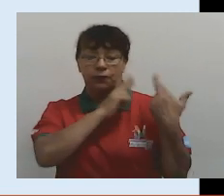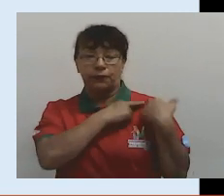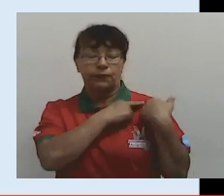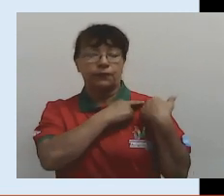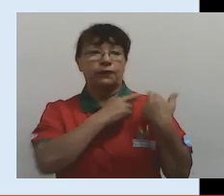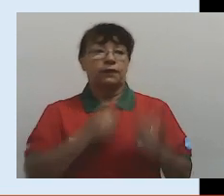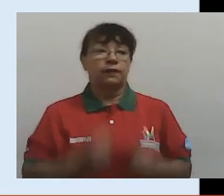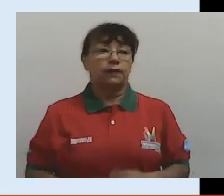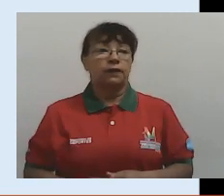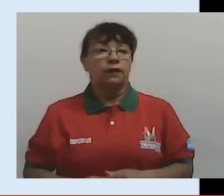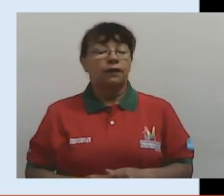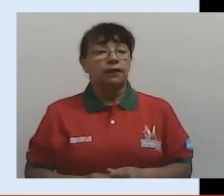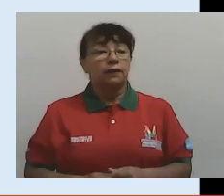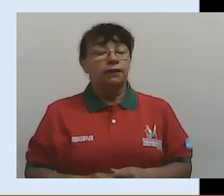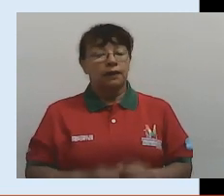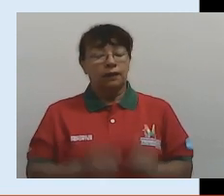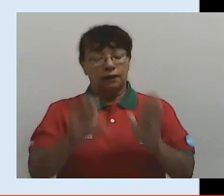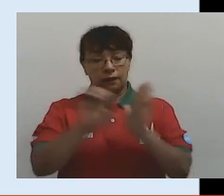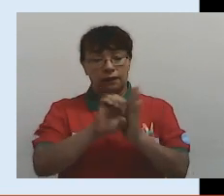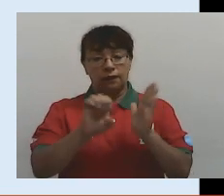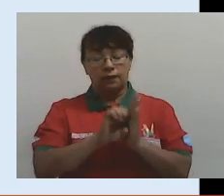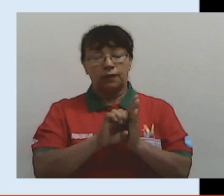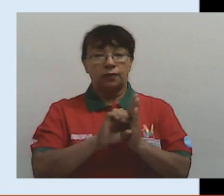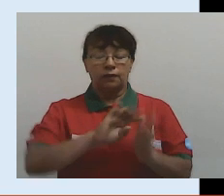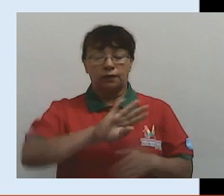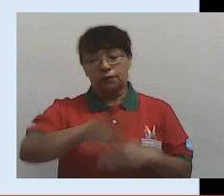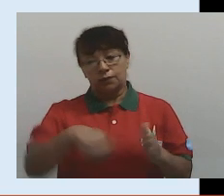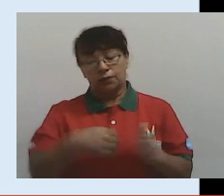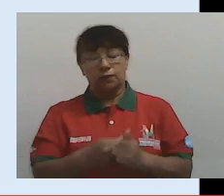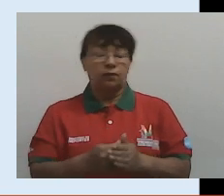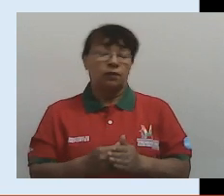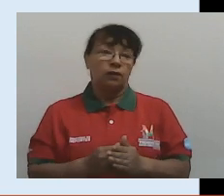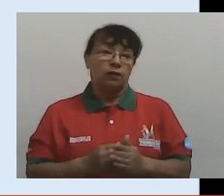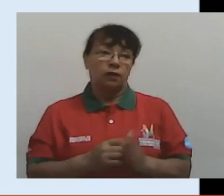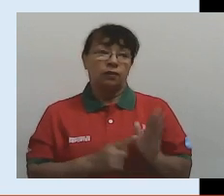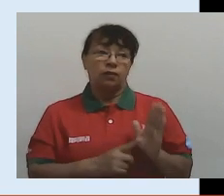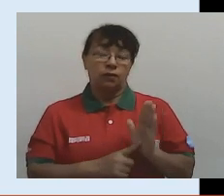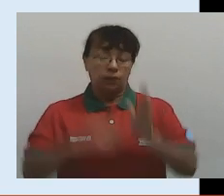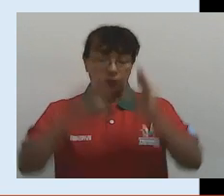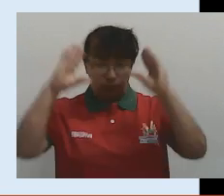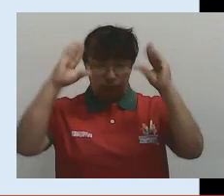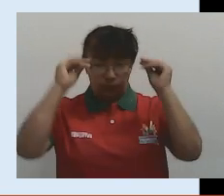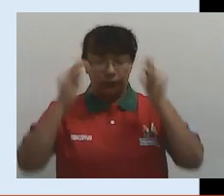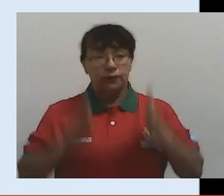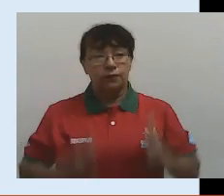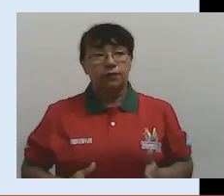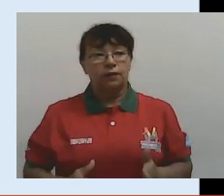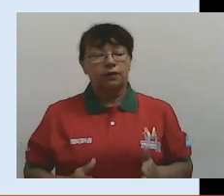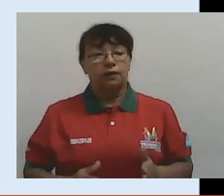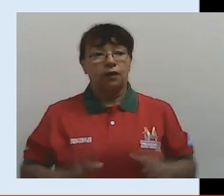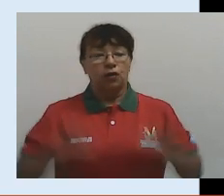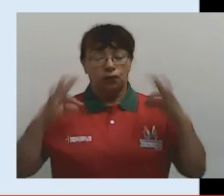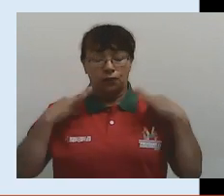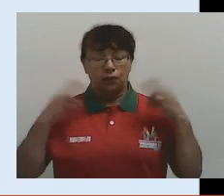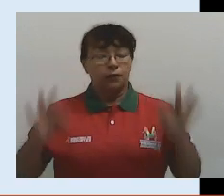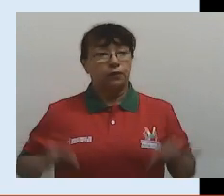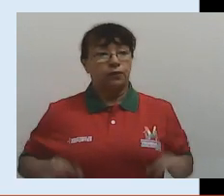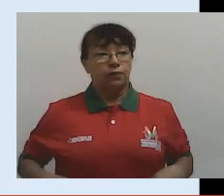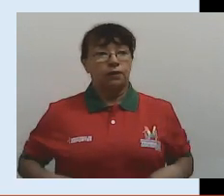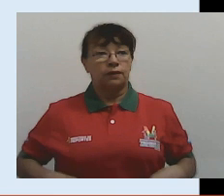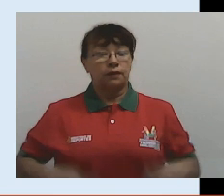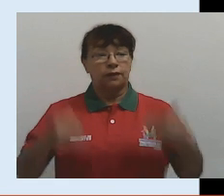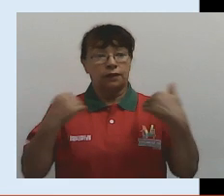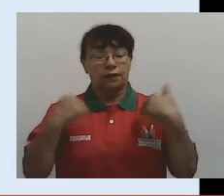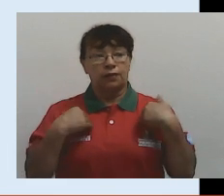Sean ejemplo de lo que son profesores, ¿no? Formadores, y eso tenemos que